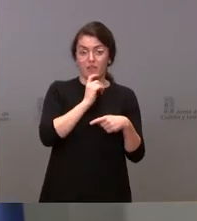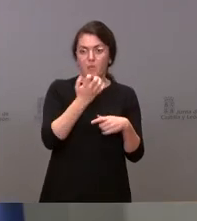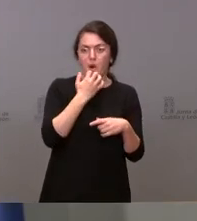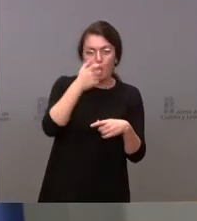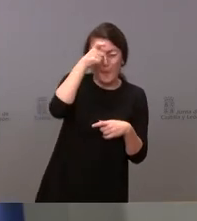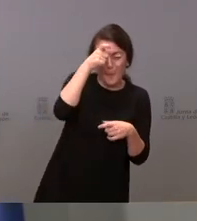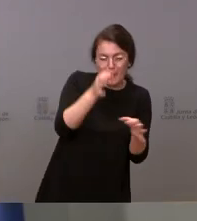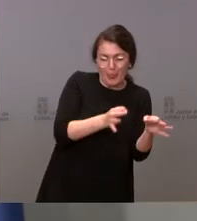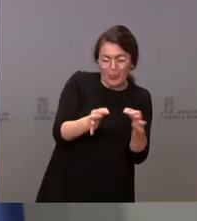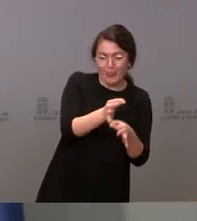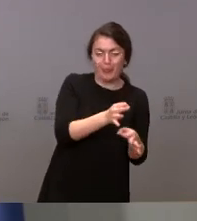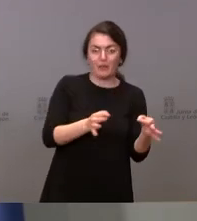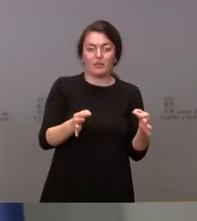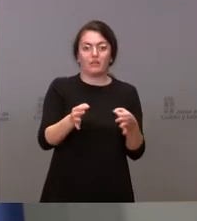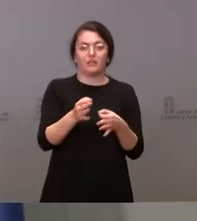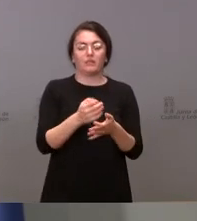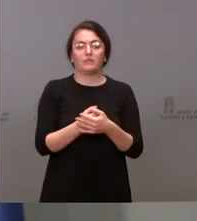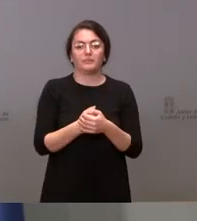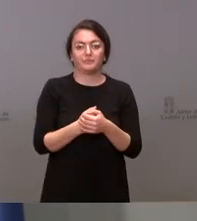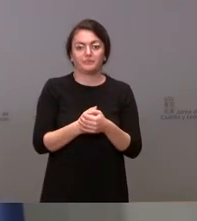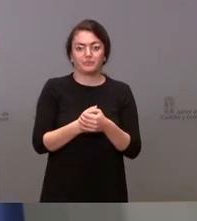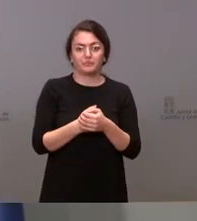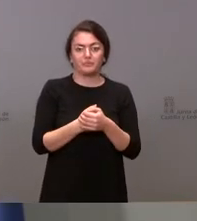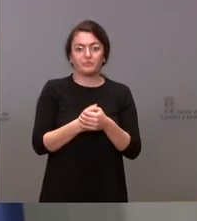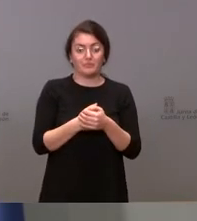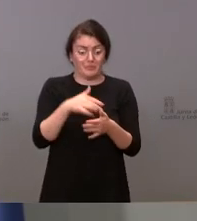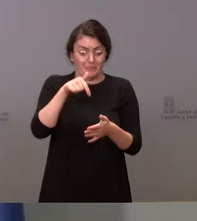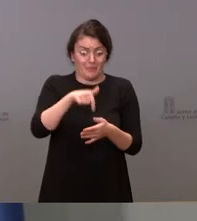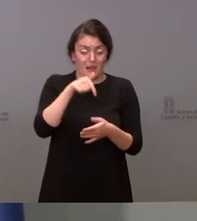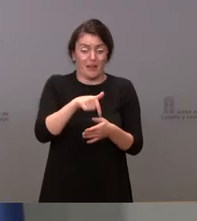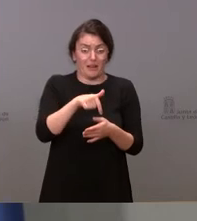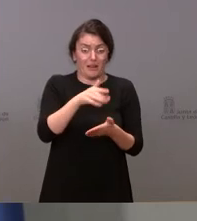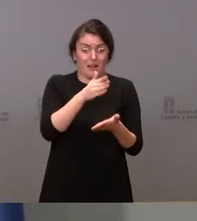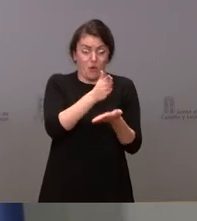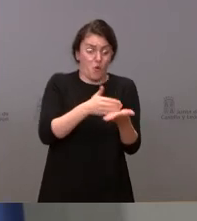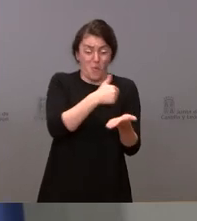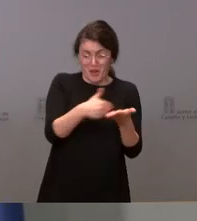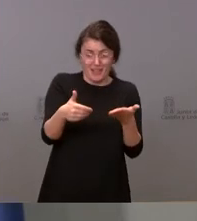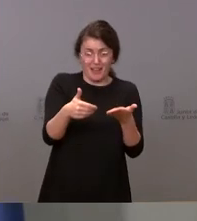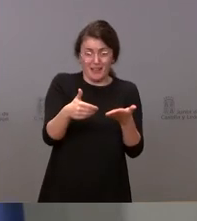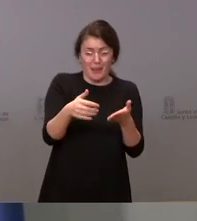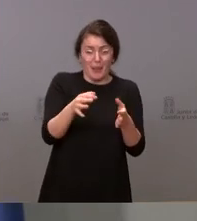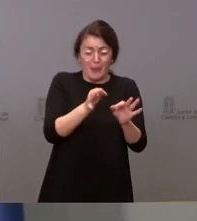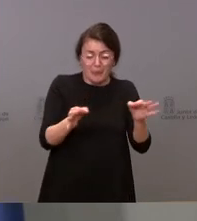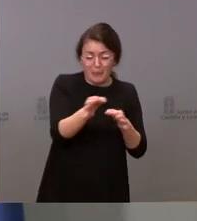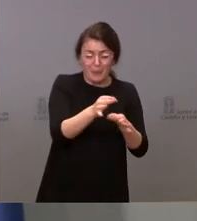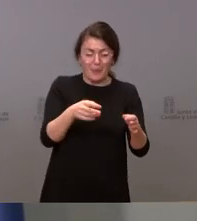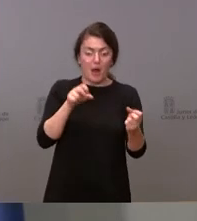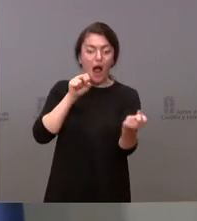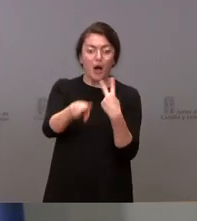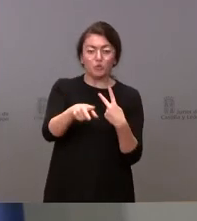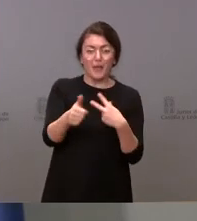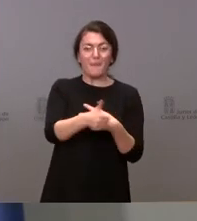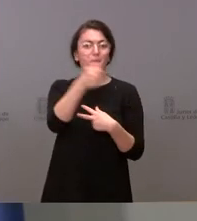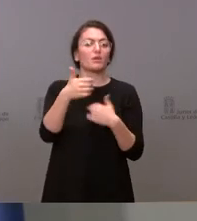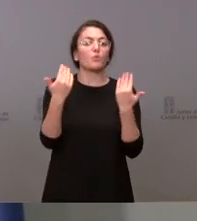más dispersa, con más kilómetros de autovía, pues probablemente es la nuestra. Esto es la manera que tienen de ayudarnos a enfrentar el